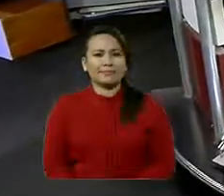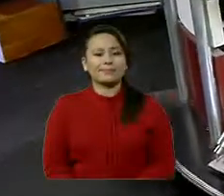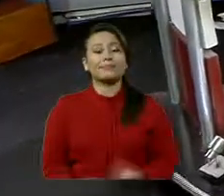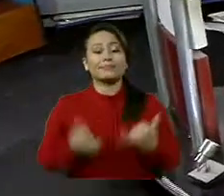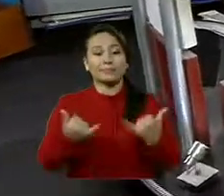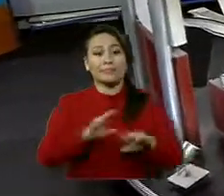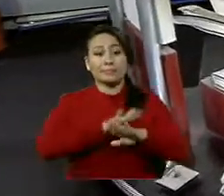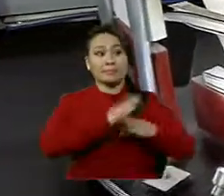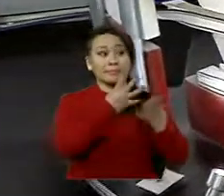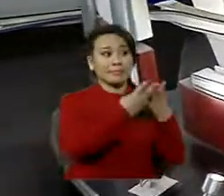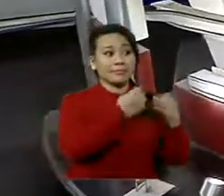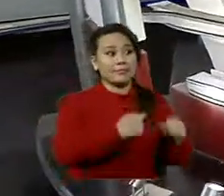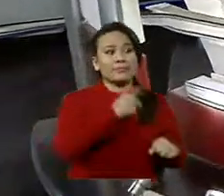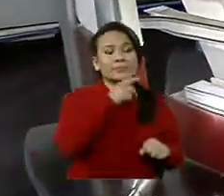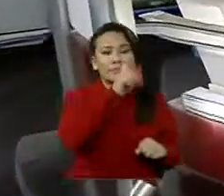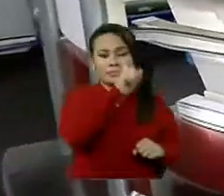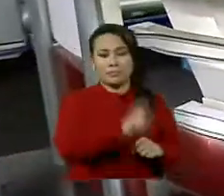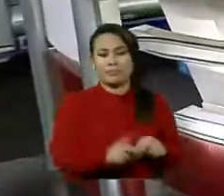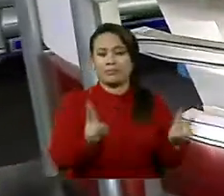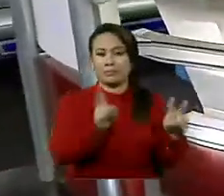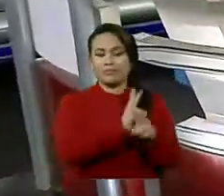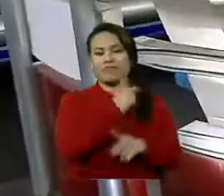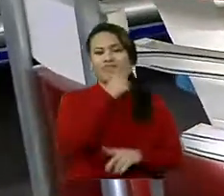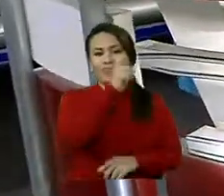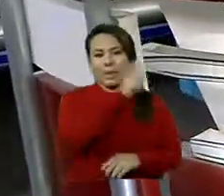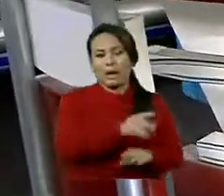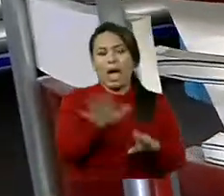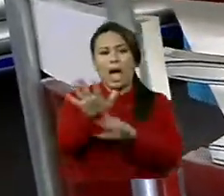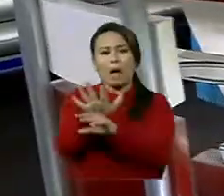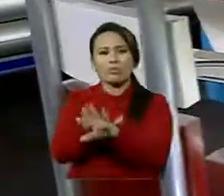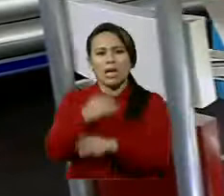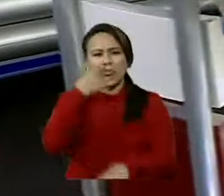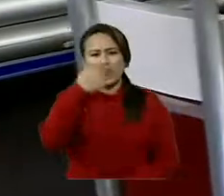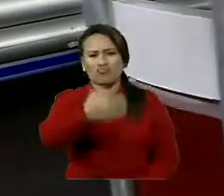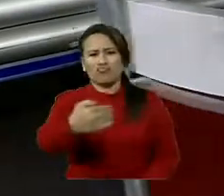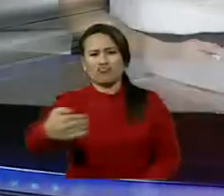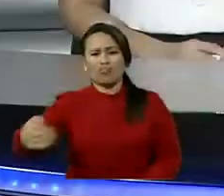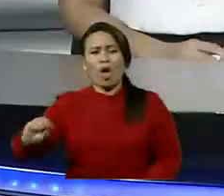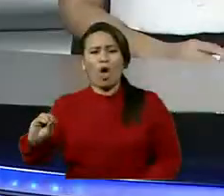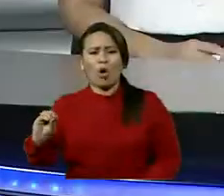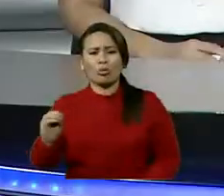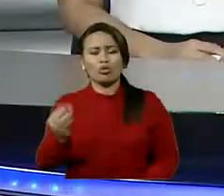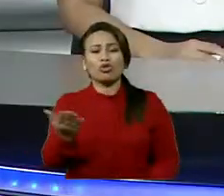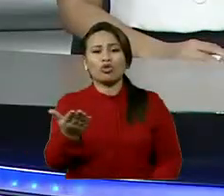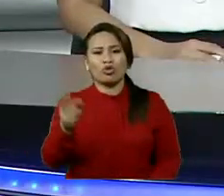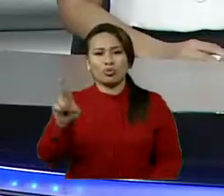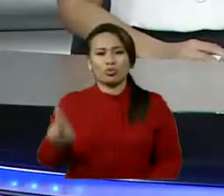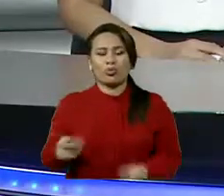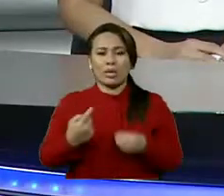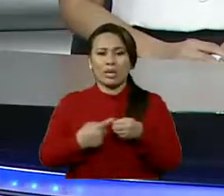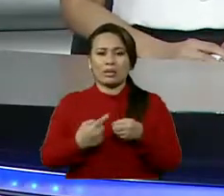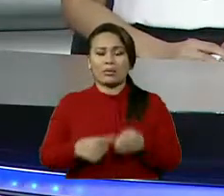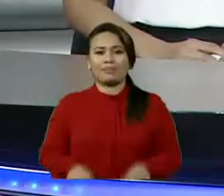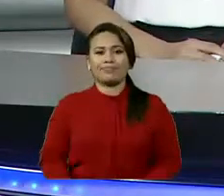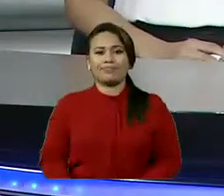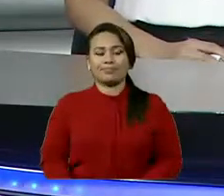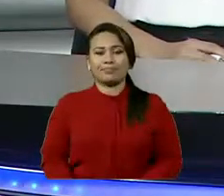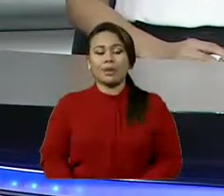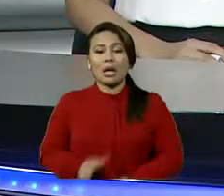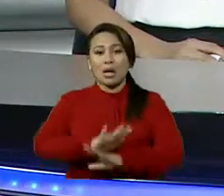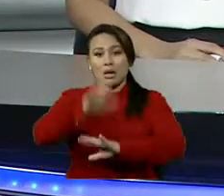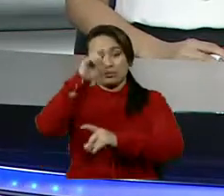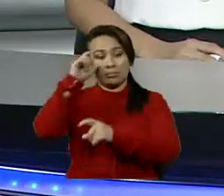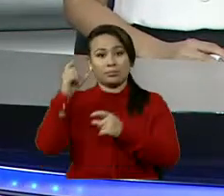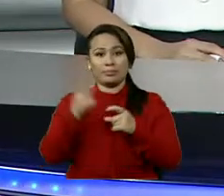Fue detenido un sospechoso de haber agredido sexualmente a varias menores de edad en el sur de Quito. Tras la audiencia de formulación